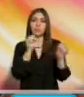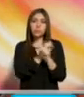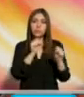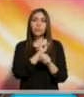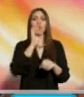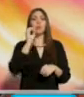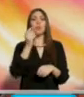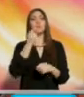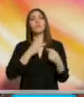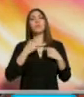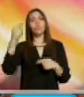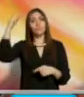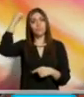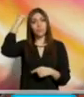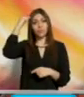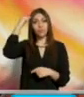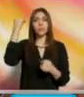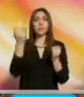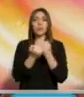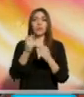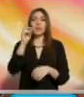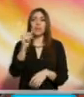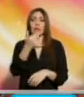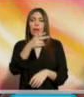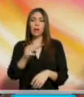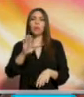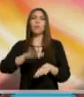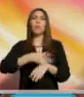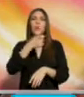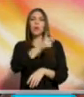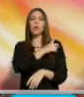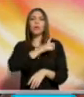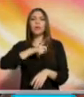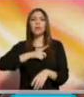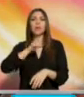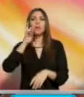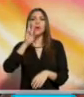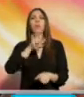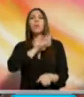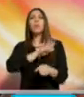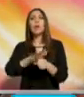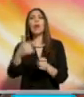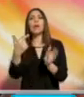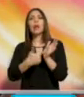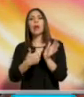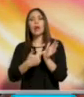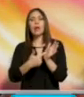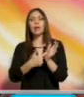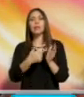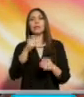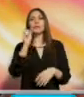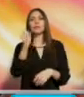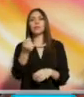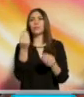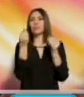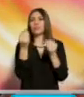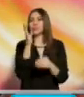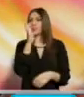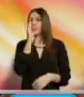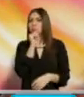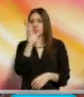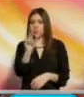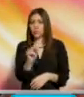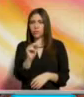fin. Entonces, vamos a distinguir las grasas que son nocivas, como las que acabo de mencionar, que son las grasas saturadas, Sí.